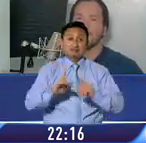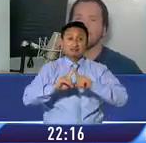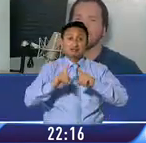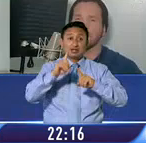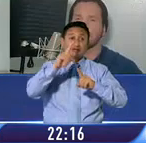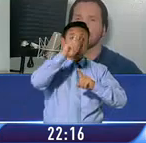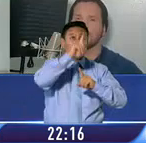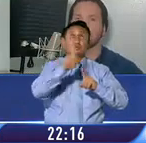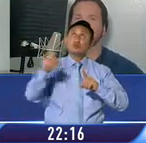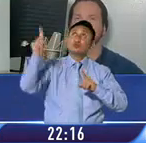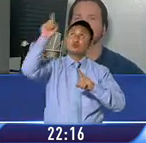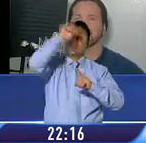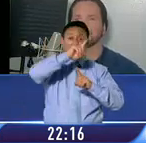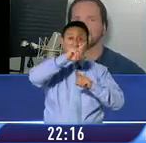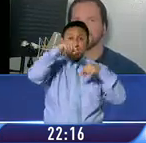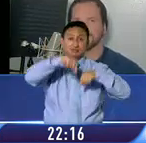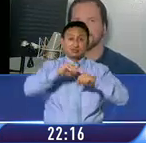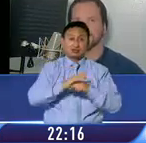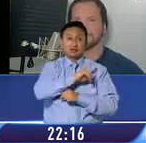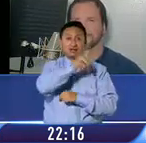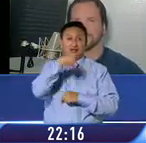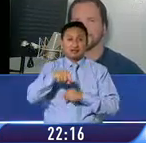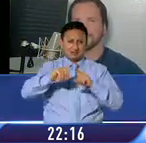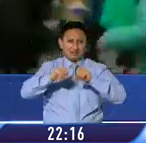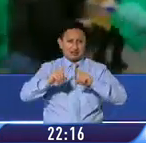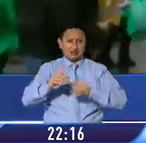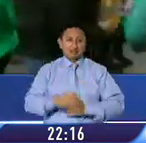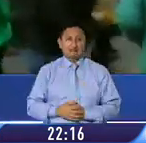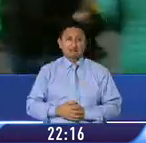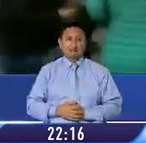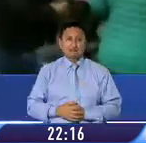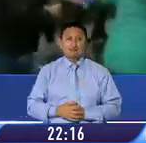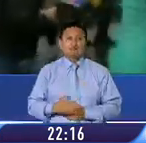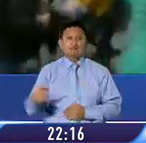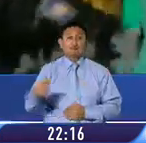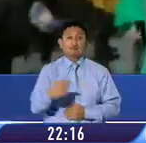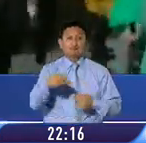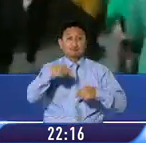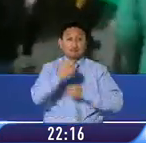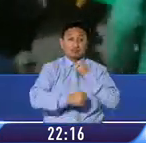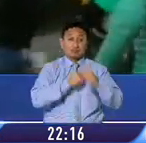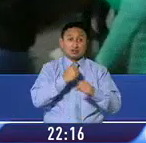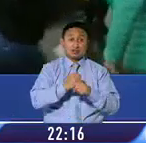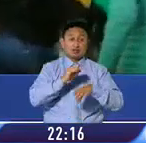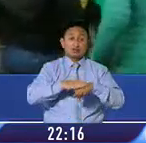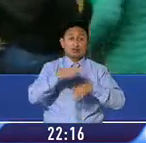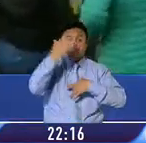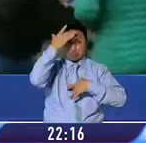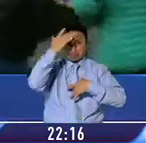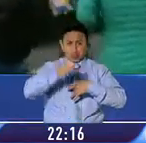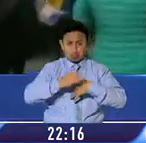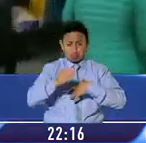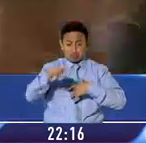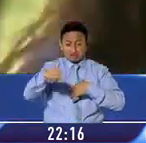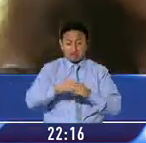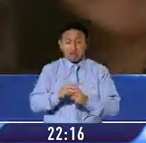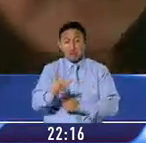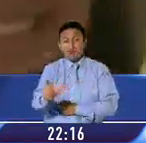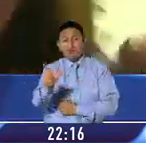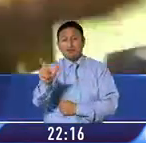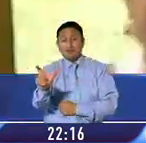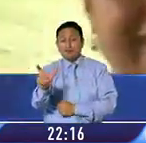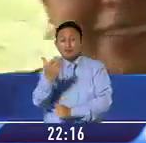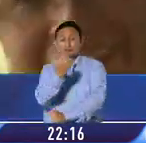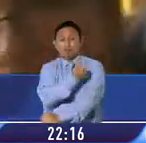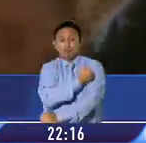La condición este año a causa de la pandemia será presentar su carnet de vacunación con las dosis completas, además de su cédula de